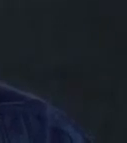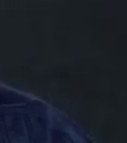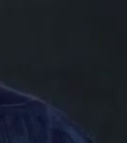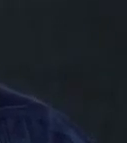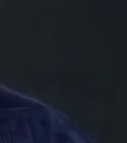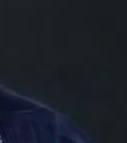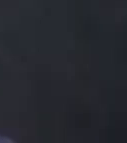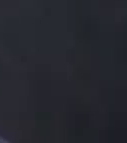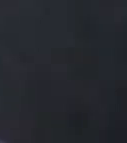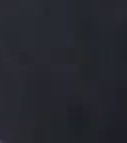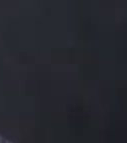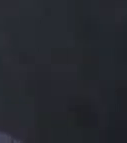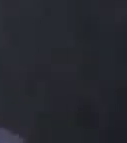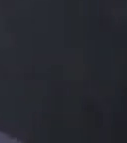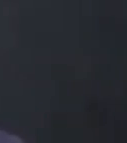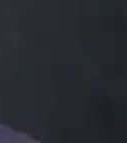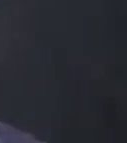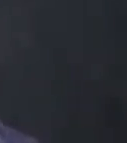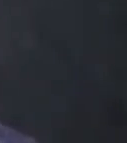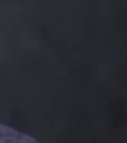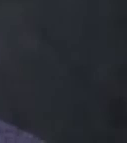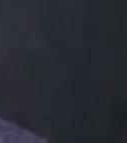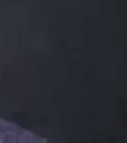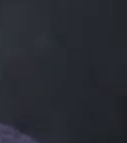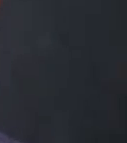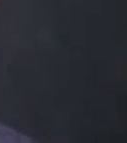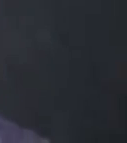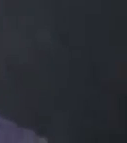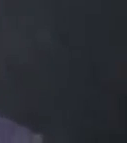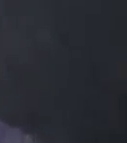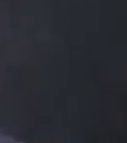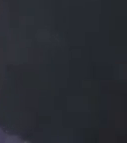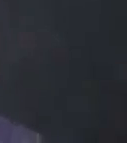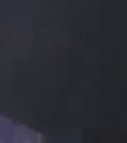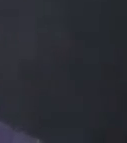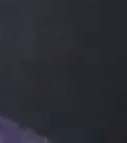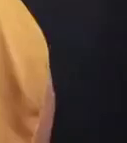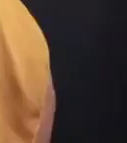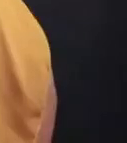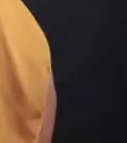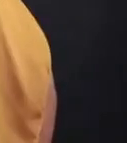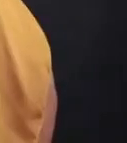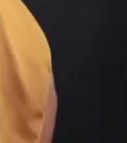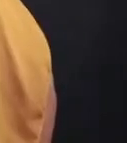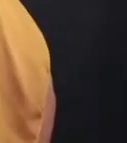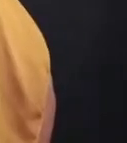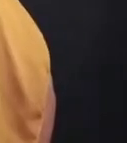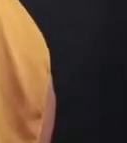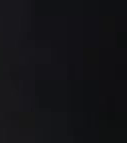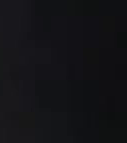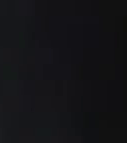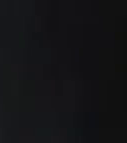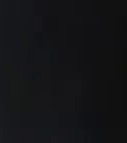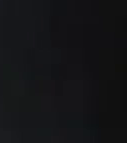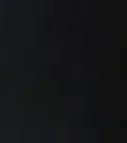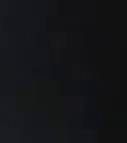raúl de raúl fidel en fin y grave